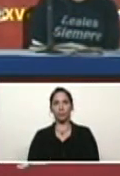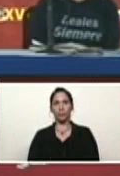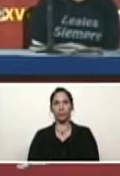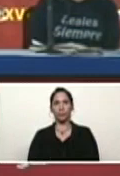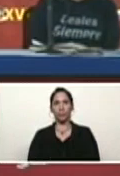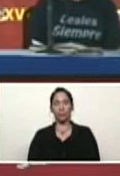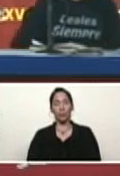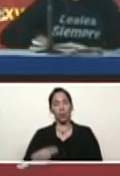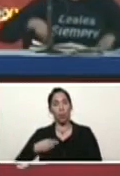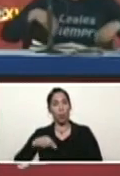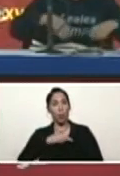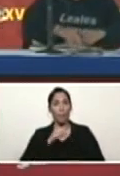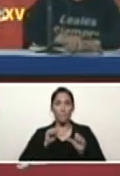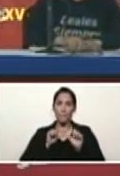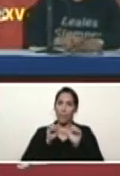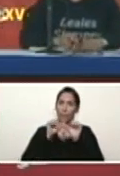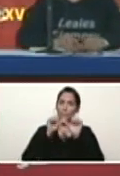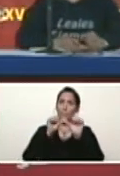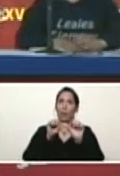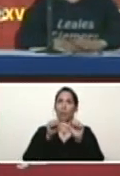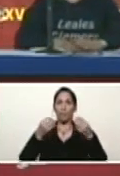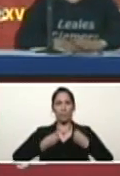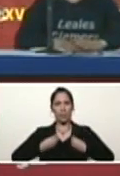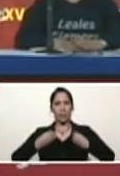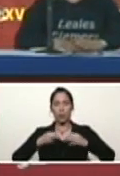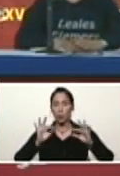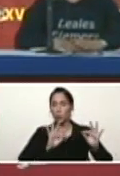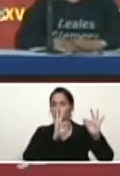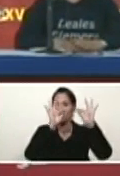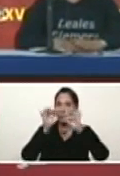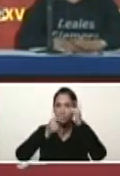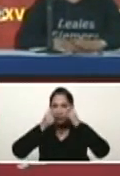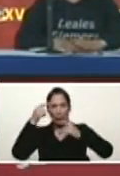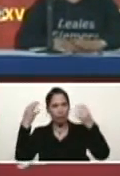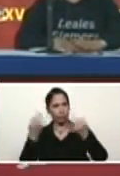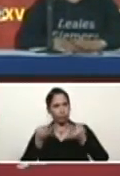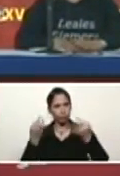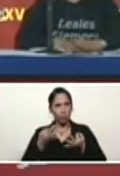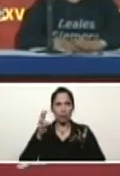Hemos mantenido vivo el legado de Chávez en lo concreto, en lo real.